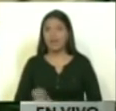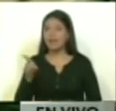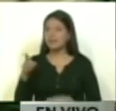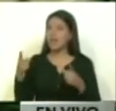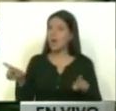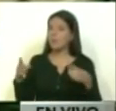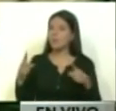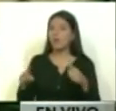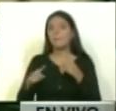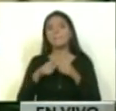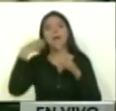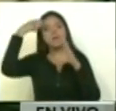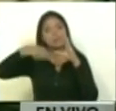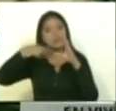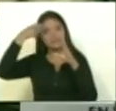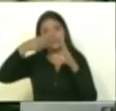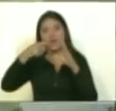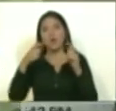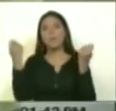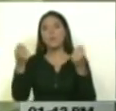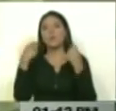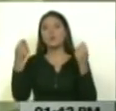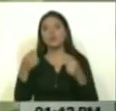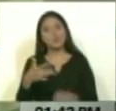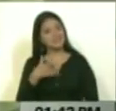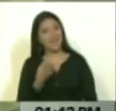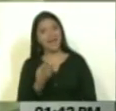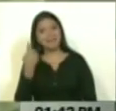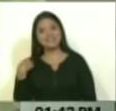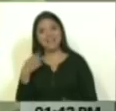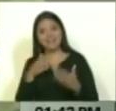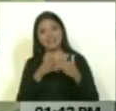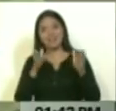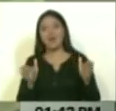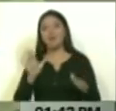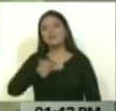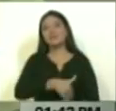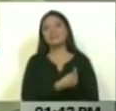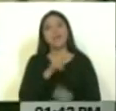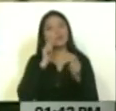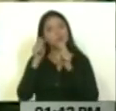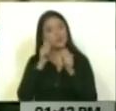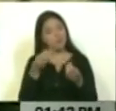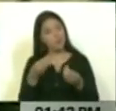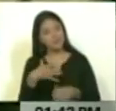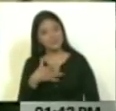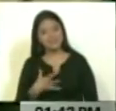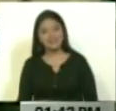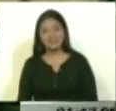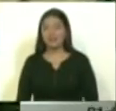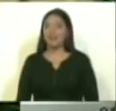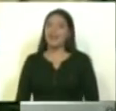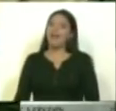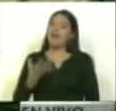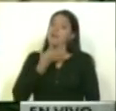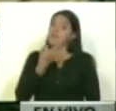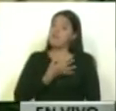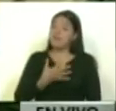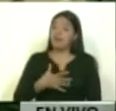video promocional de la feria. ¿Cómo te sentiste ayer inaugurando la Universidad Nacional de Turismo, Marlene? Presidente, me sentí